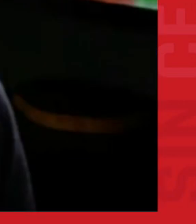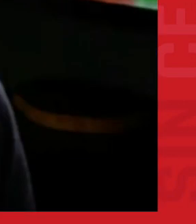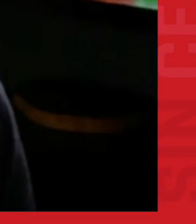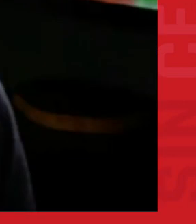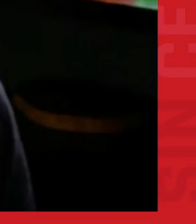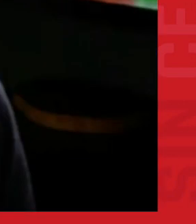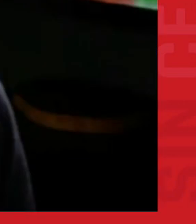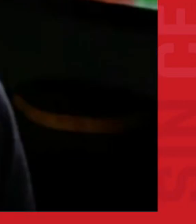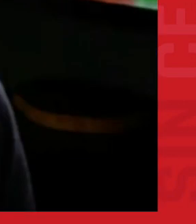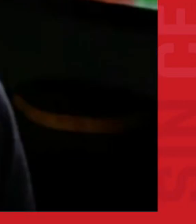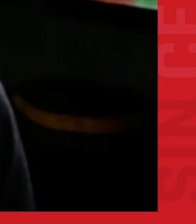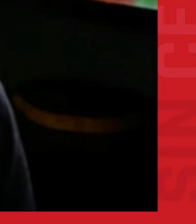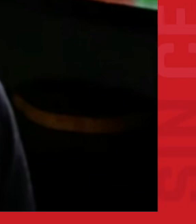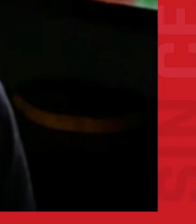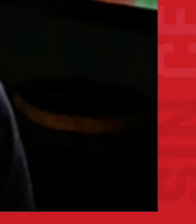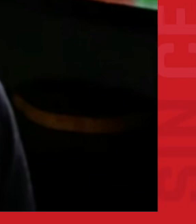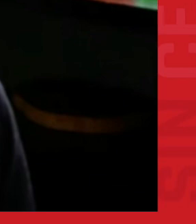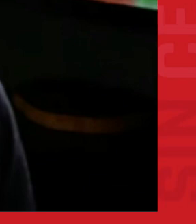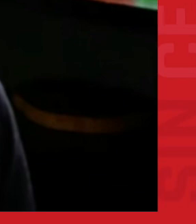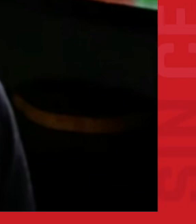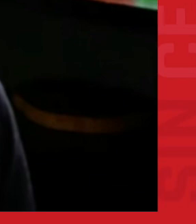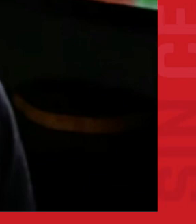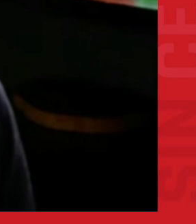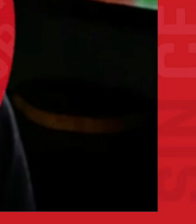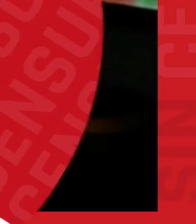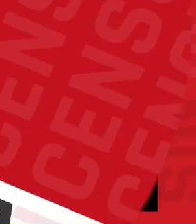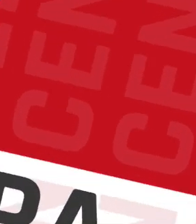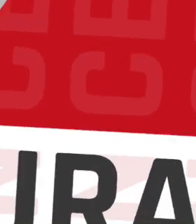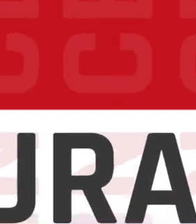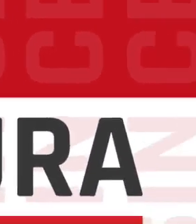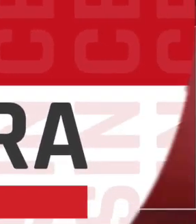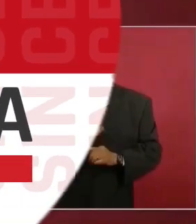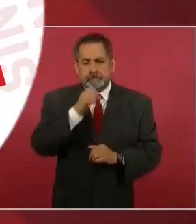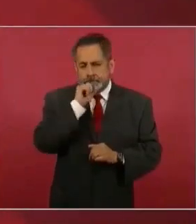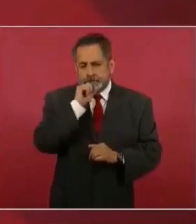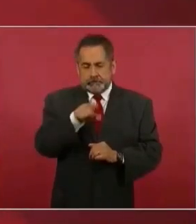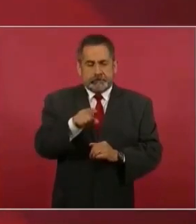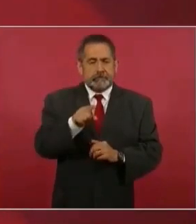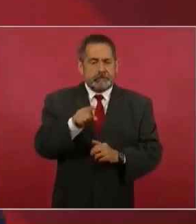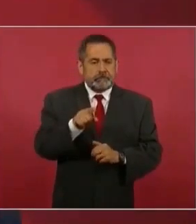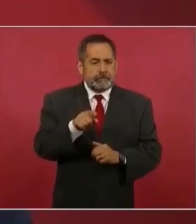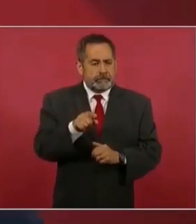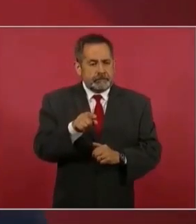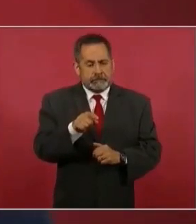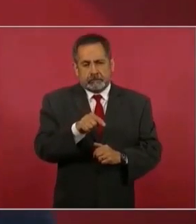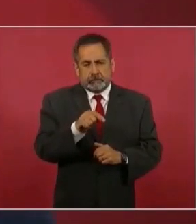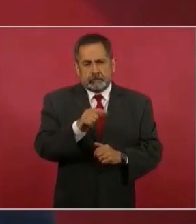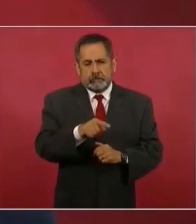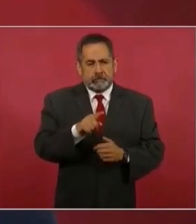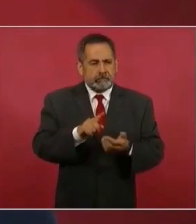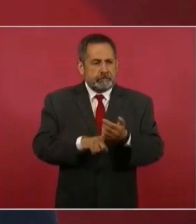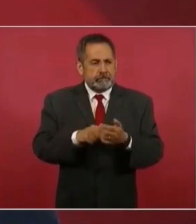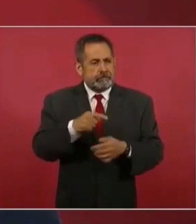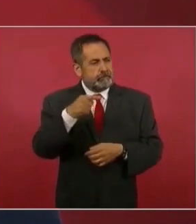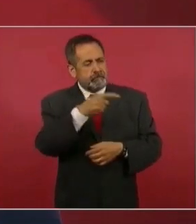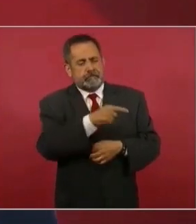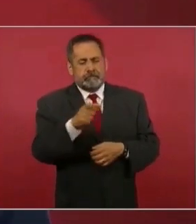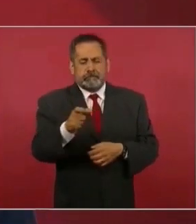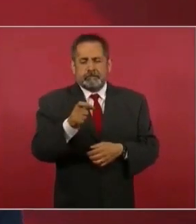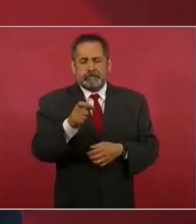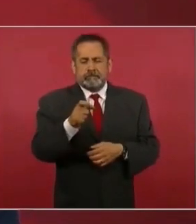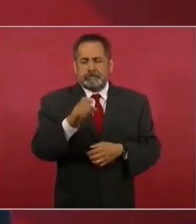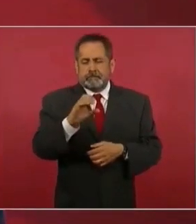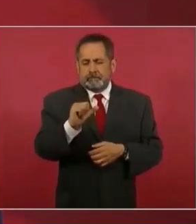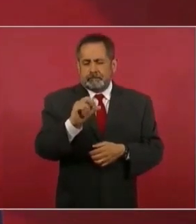la plana en una de esas columnas. Y lo de Xcaret y